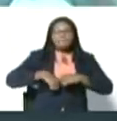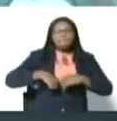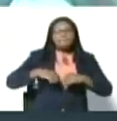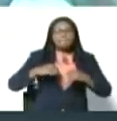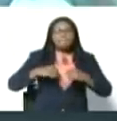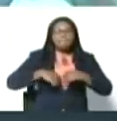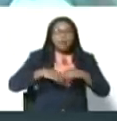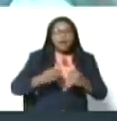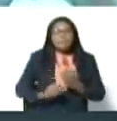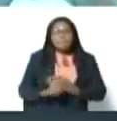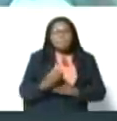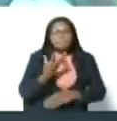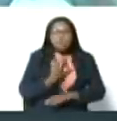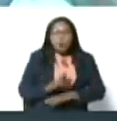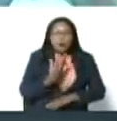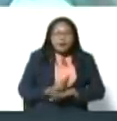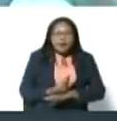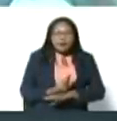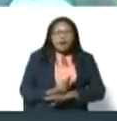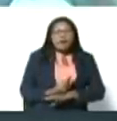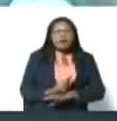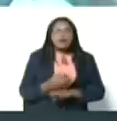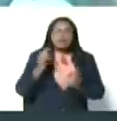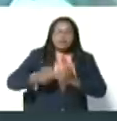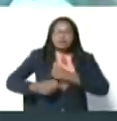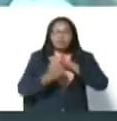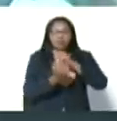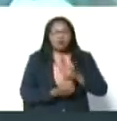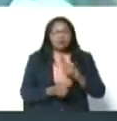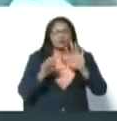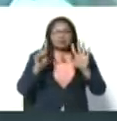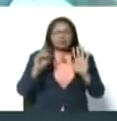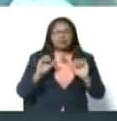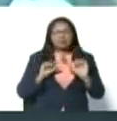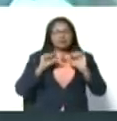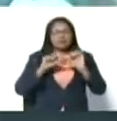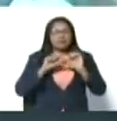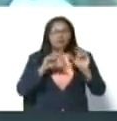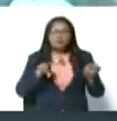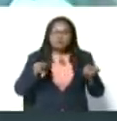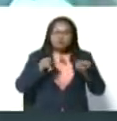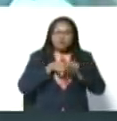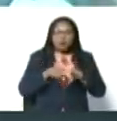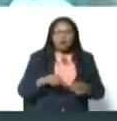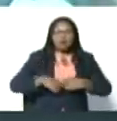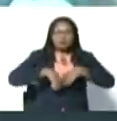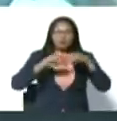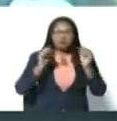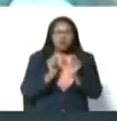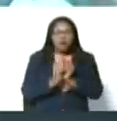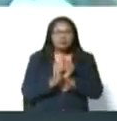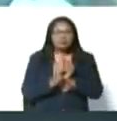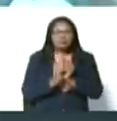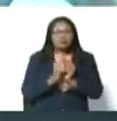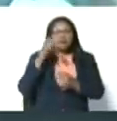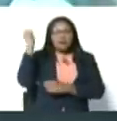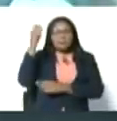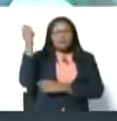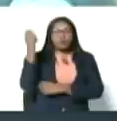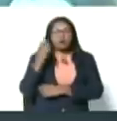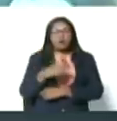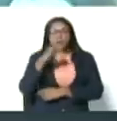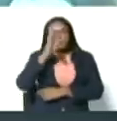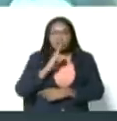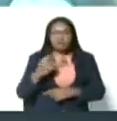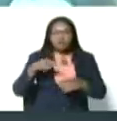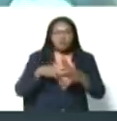Macuro. 6 entidades federales se mantuvieron estables: Anzoátegui, Apure, Barinas, Bolívar,